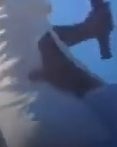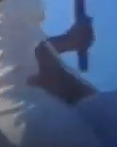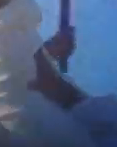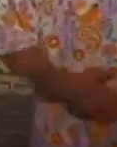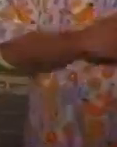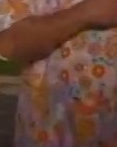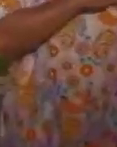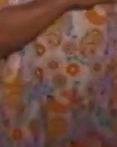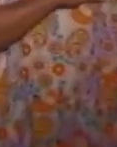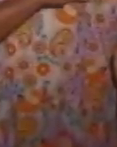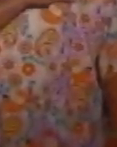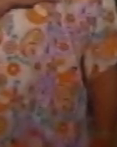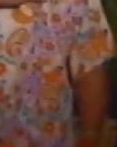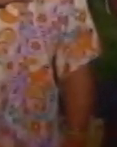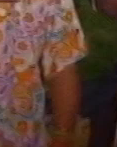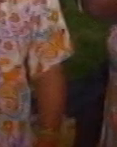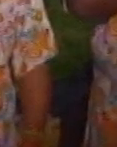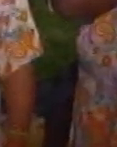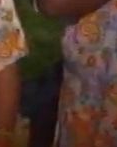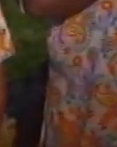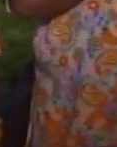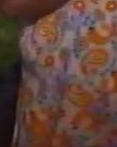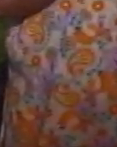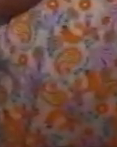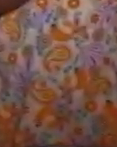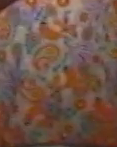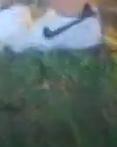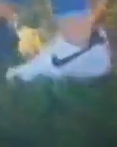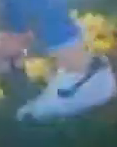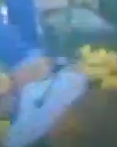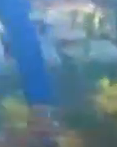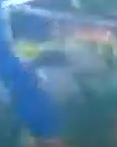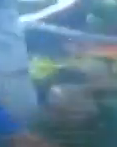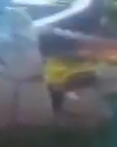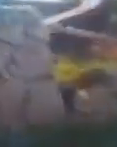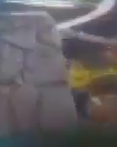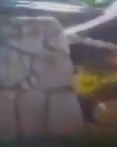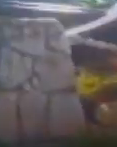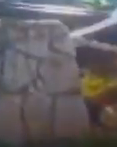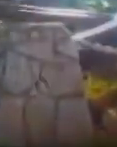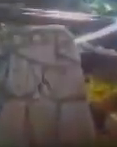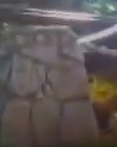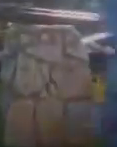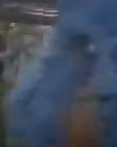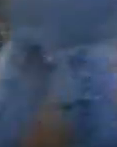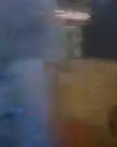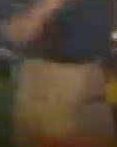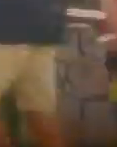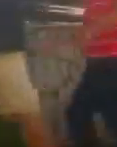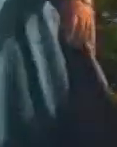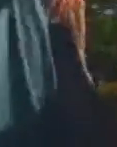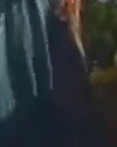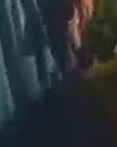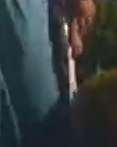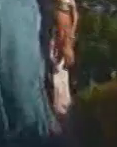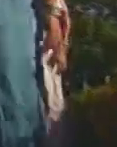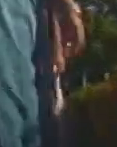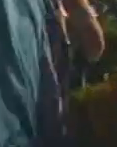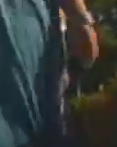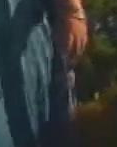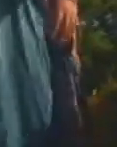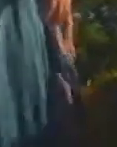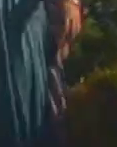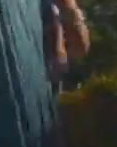Tata José, yo llamo a los negros Congo, caramba, palo, vamos a vencer. Yo llamo a